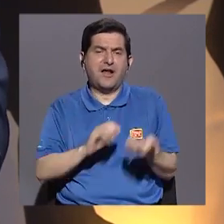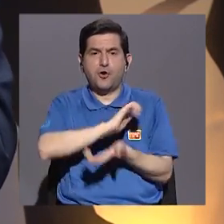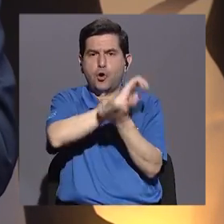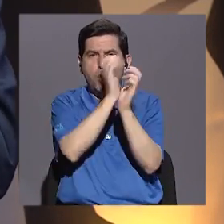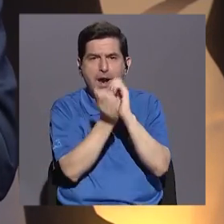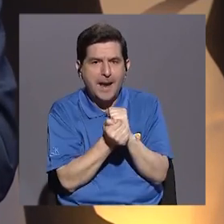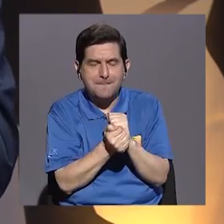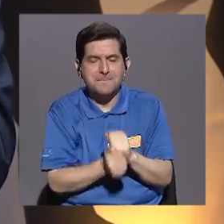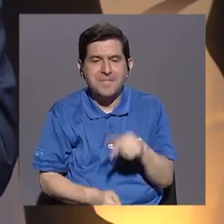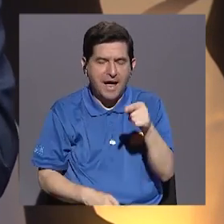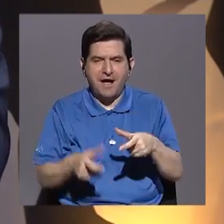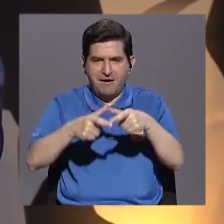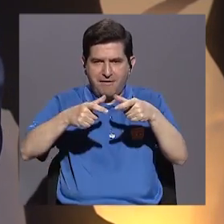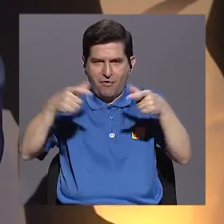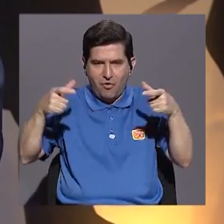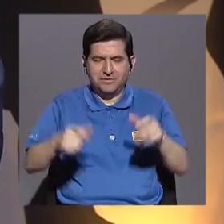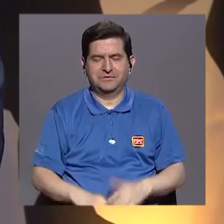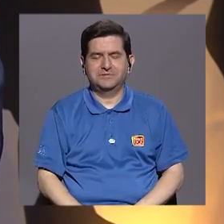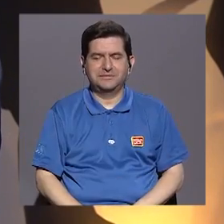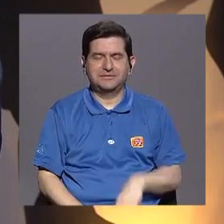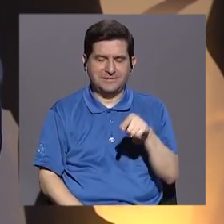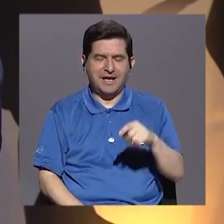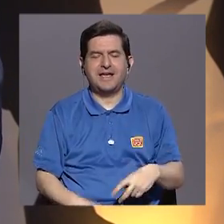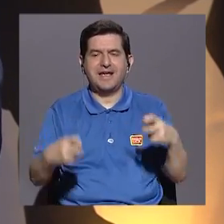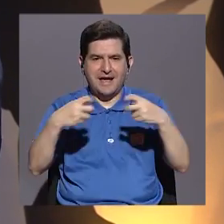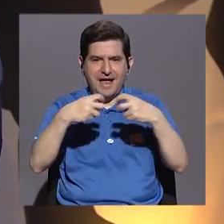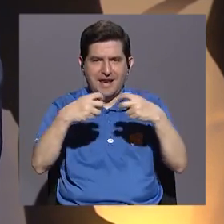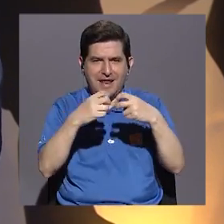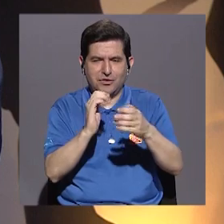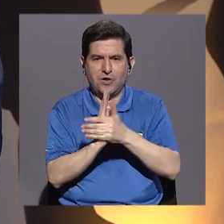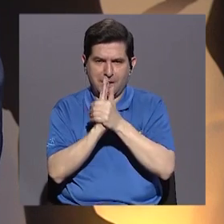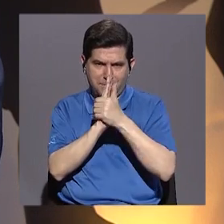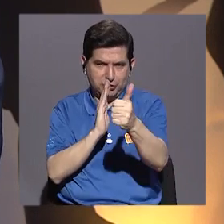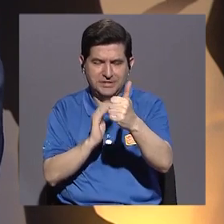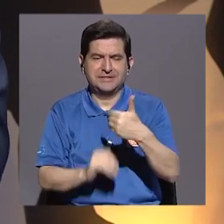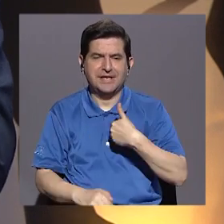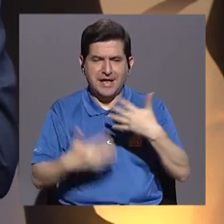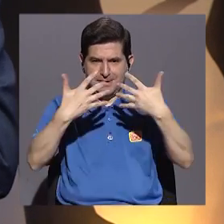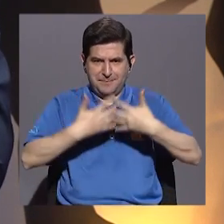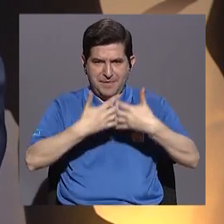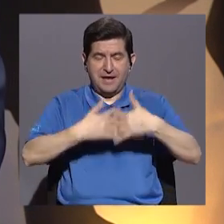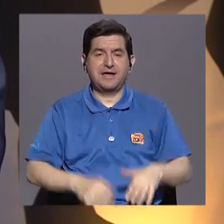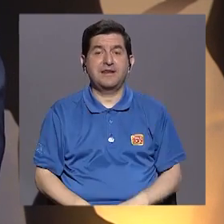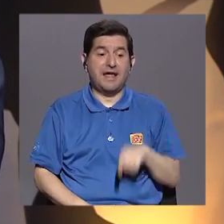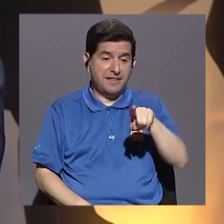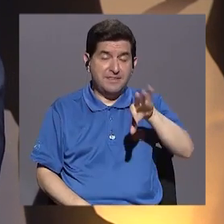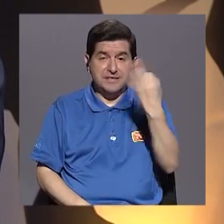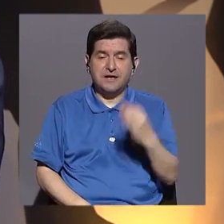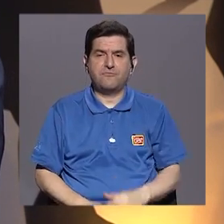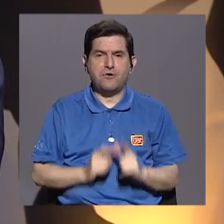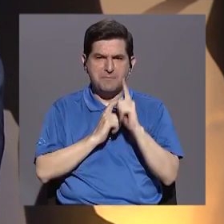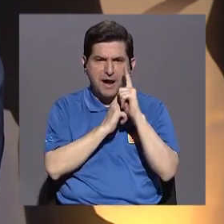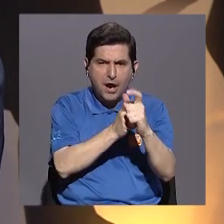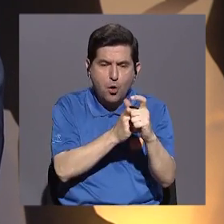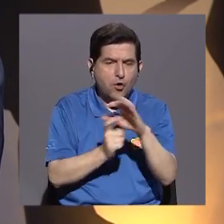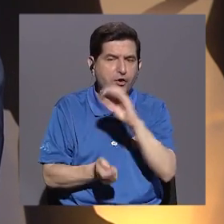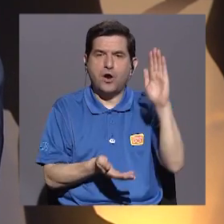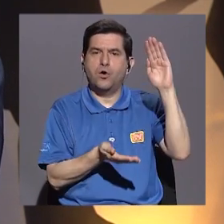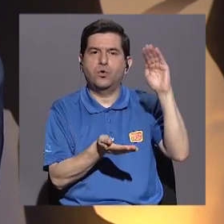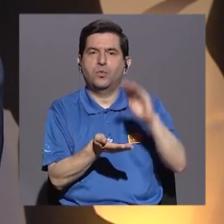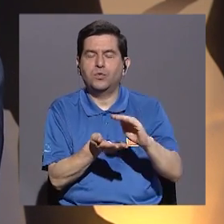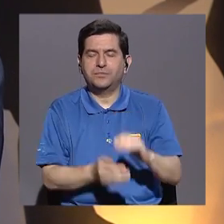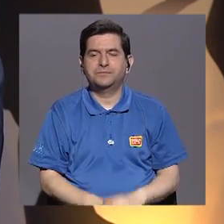cambiando la frecuencia a través de cierta electrónica de potencia que tiene la máquina y así acelerado desacelera en este caso